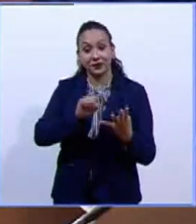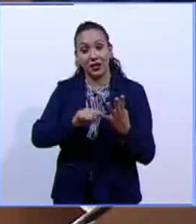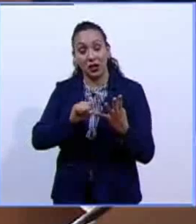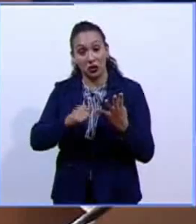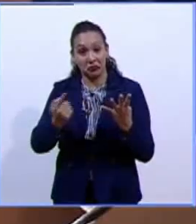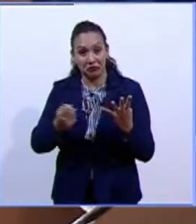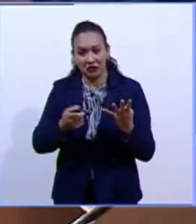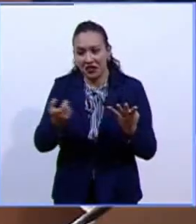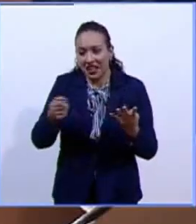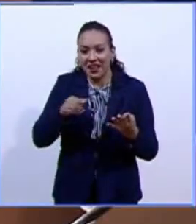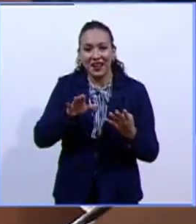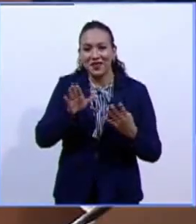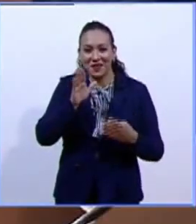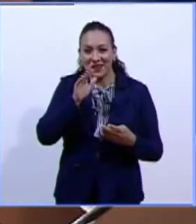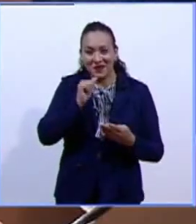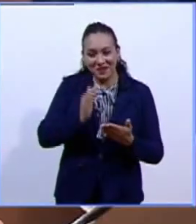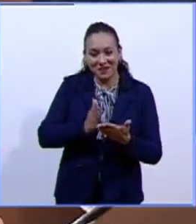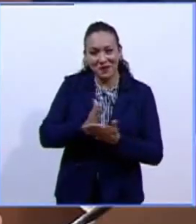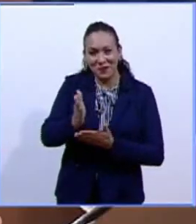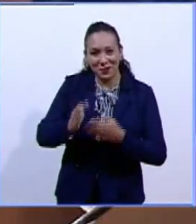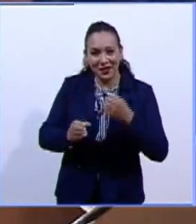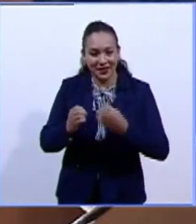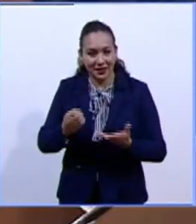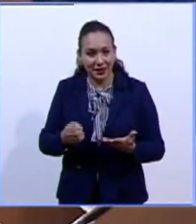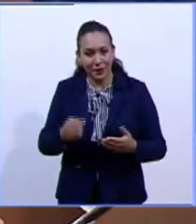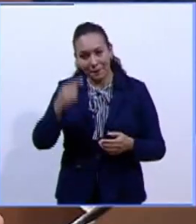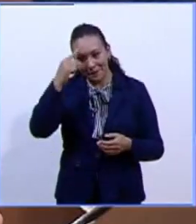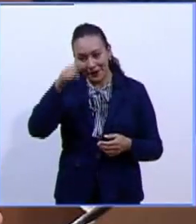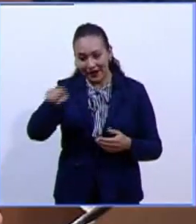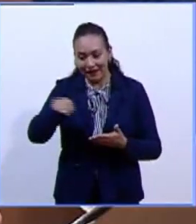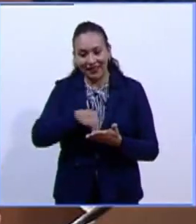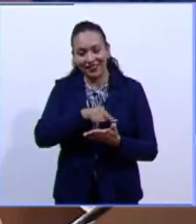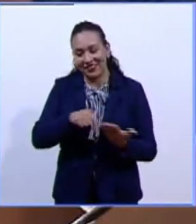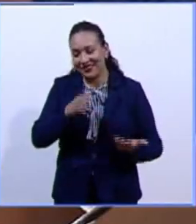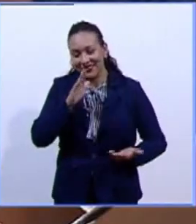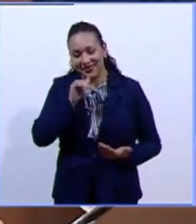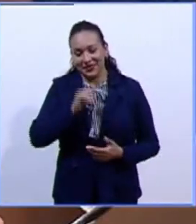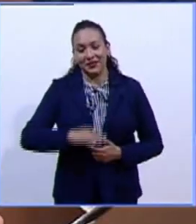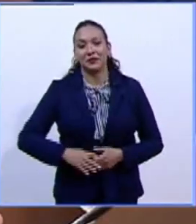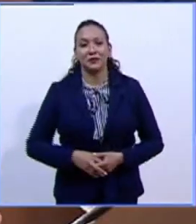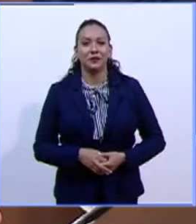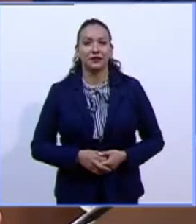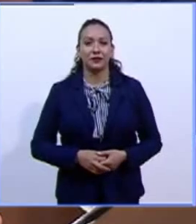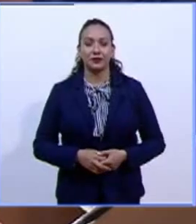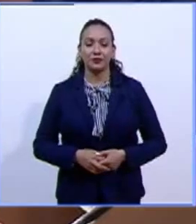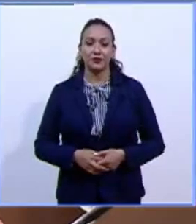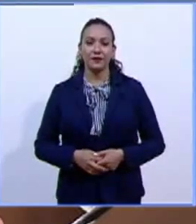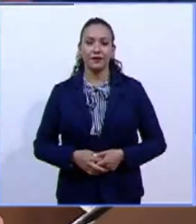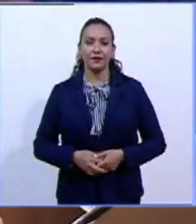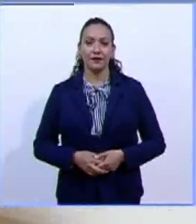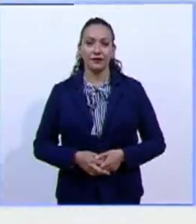interés jurídico para impugnar el acuerdo en cuestión.